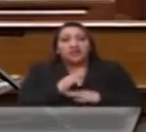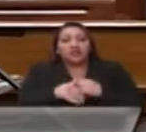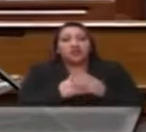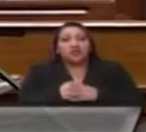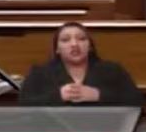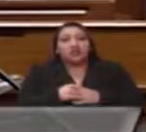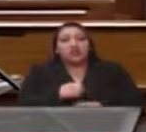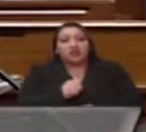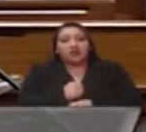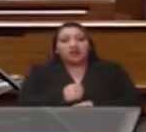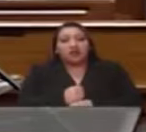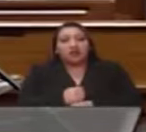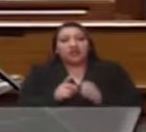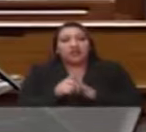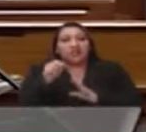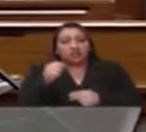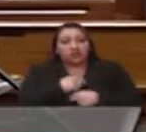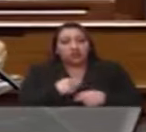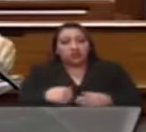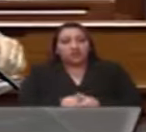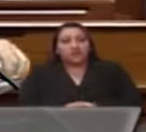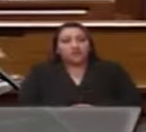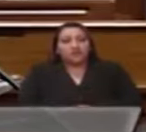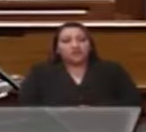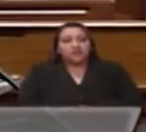la democracia y los derechos humanos.